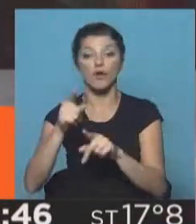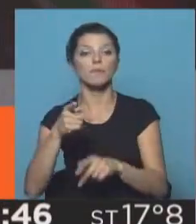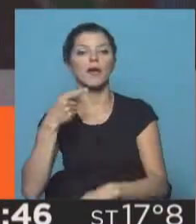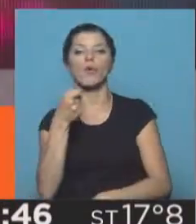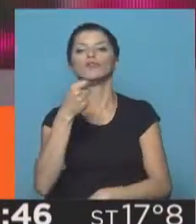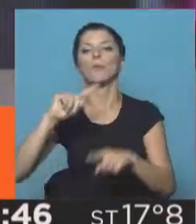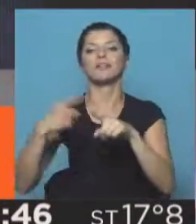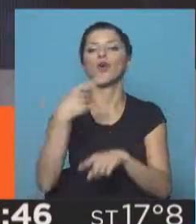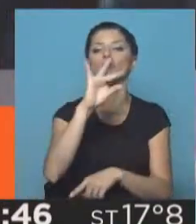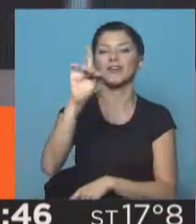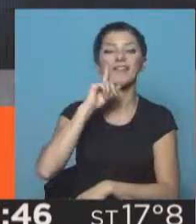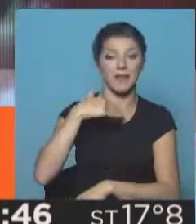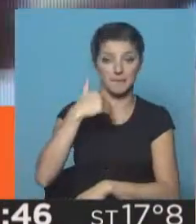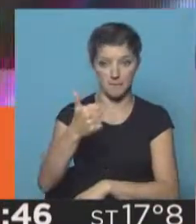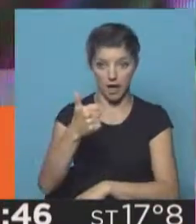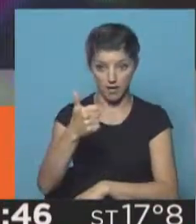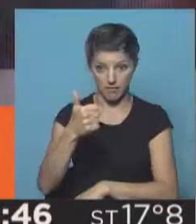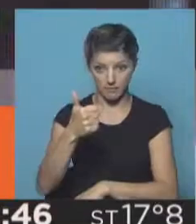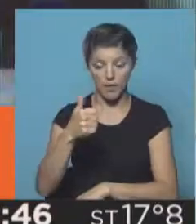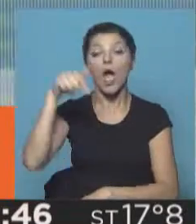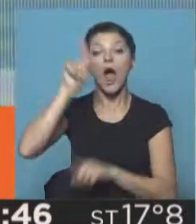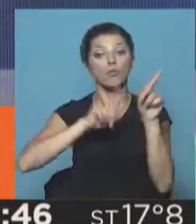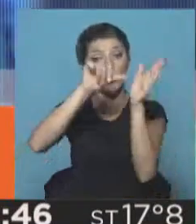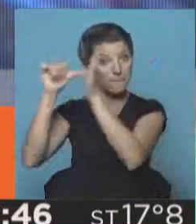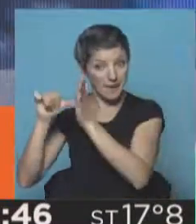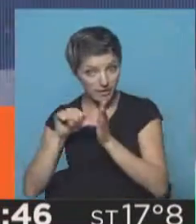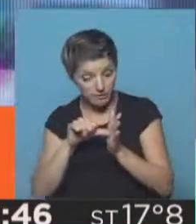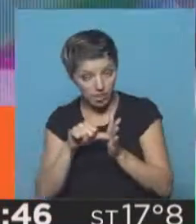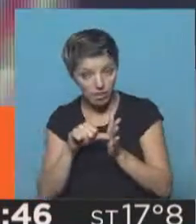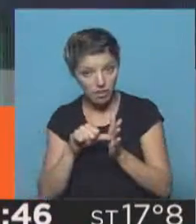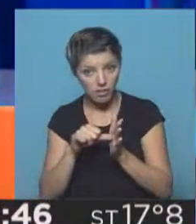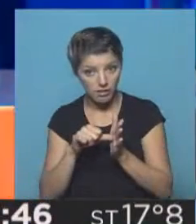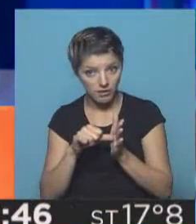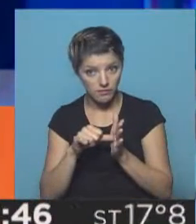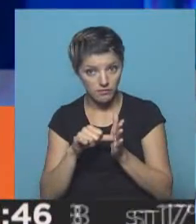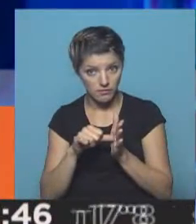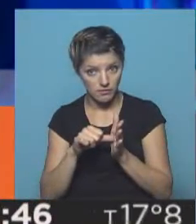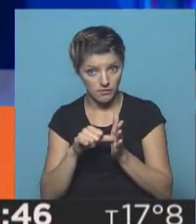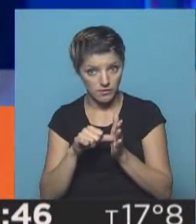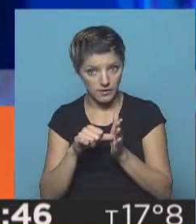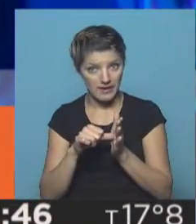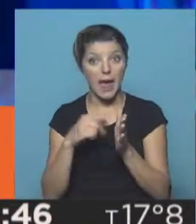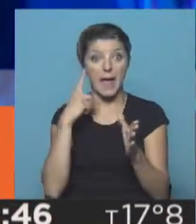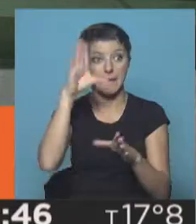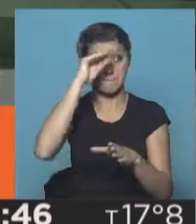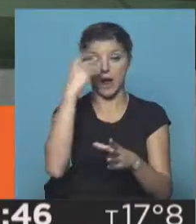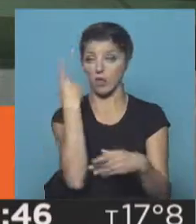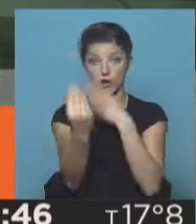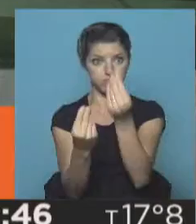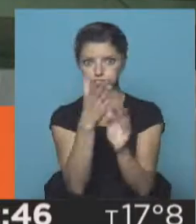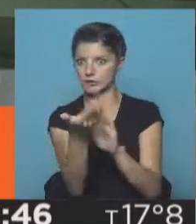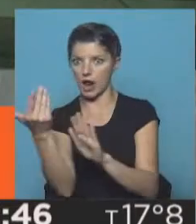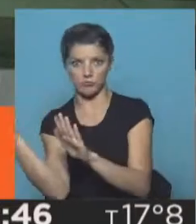Dilma Rousseff Temer. De hecho, tenemos países del eje bolivariano que han retirado a los embajadores y tenemos problemas